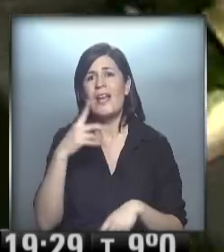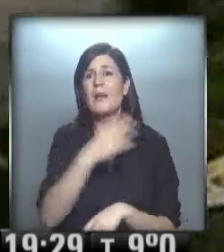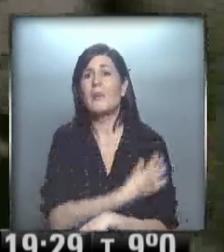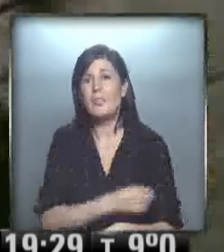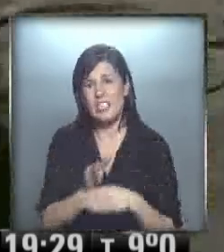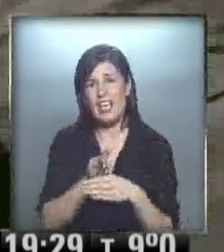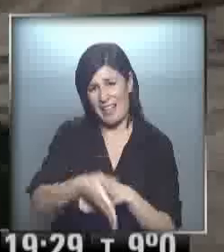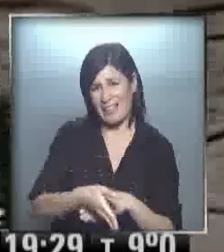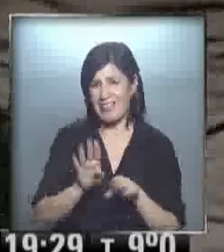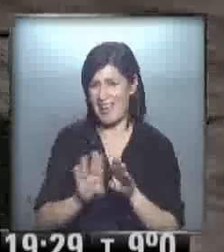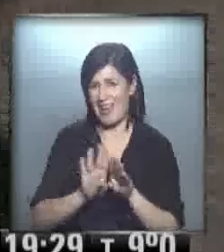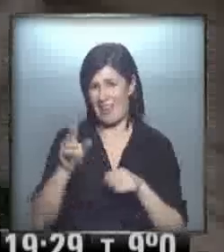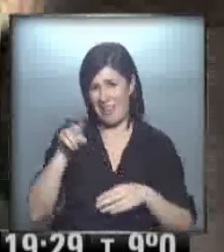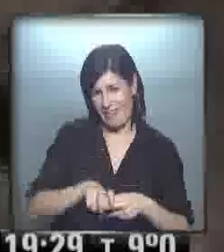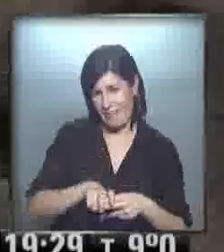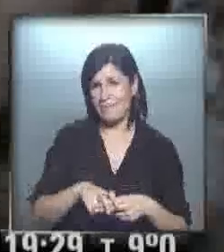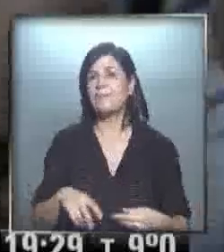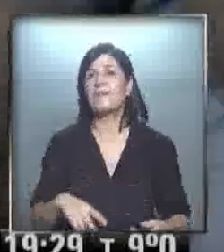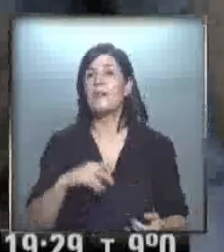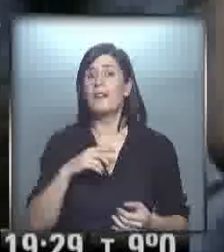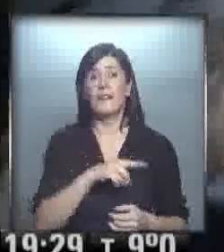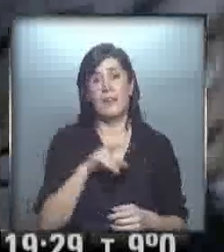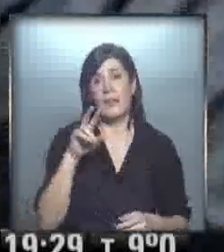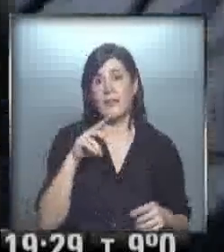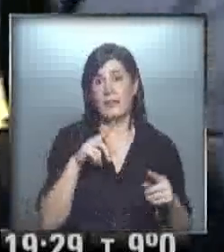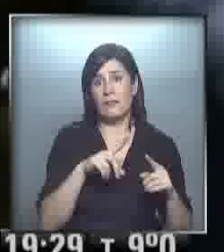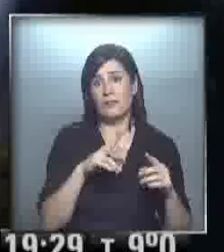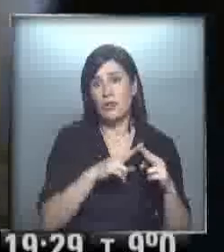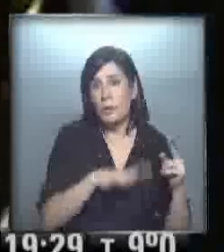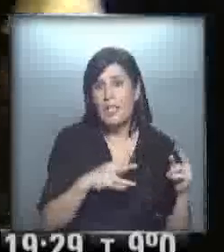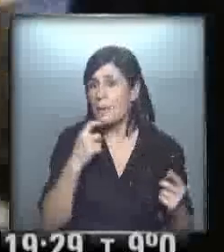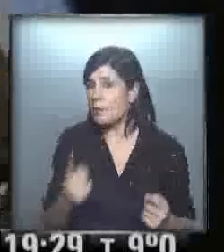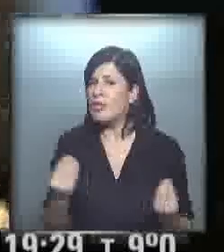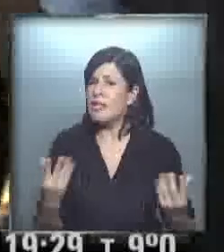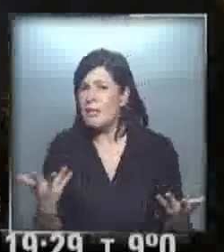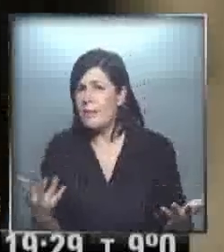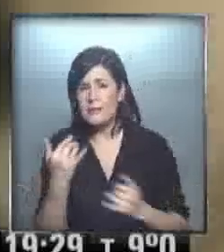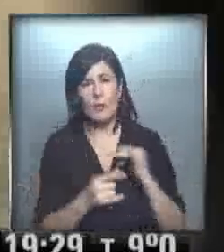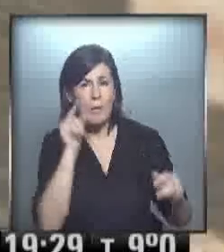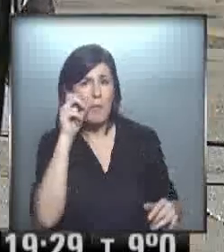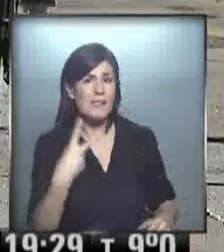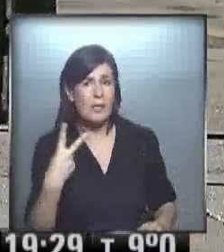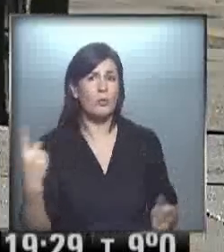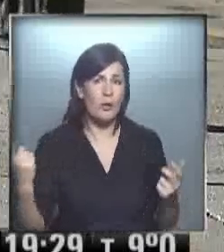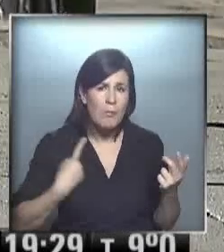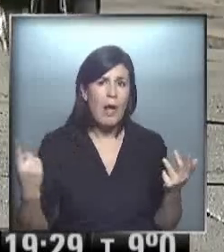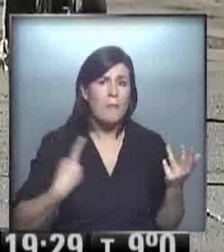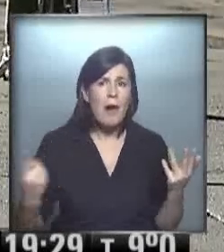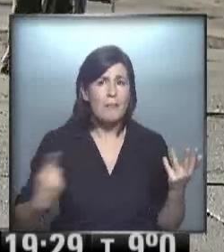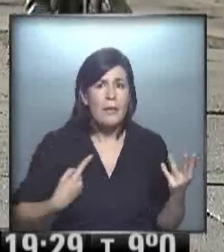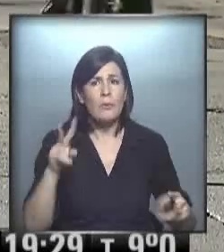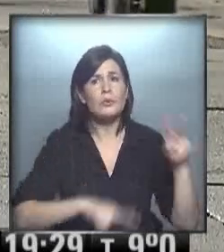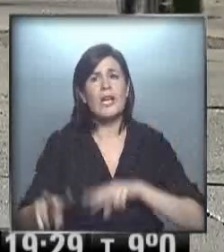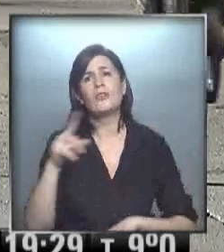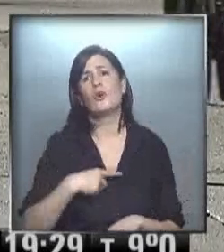Cava. Agregó que al consultarle qué le pasaba, argumentó que su padrastro le imponía muchas restricciones y que buscaba a una persona de la